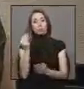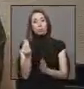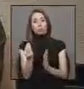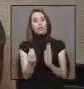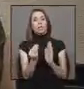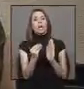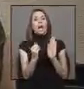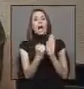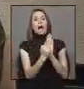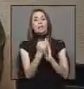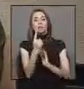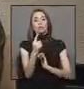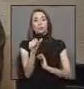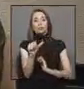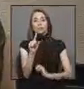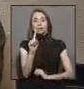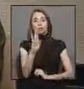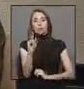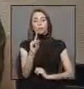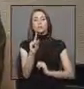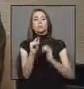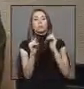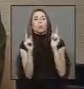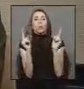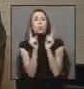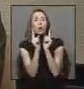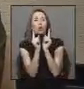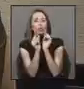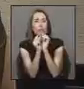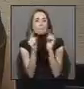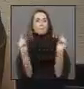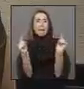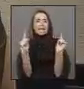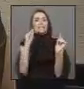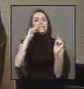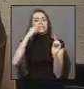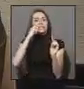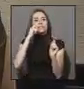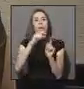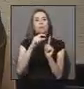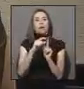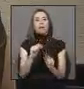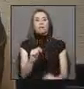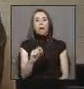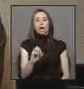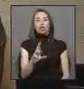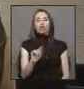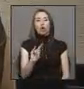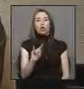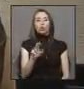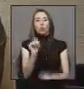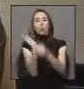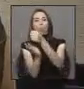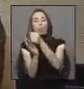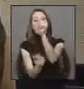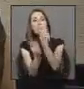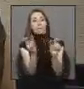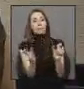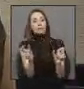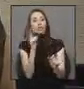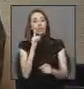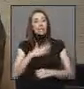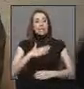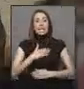amplíe el artículo 161 bis, el concepto de tortura, a todos aquellos que, valiéndose de algún tipo